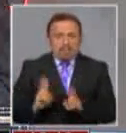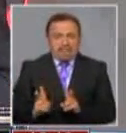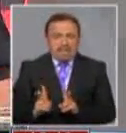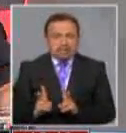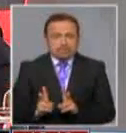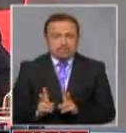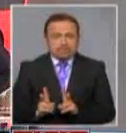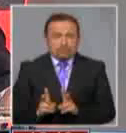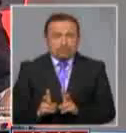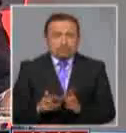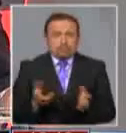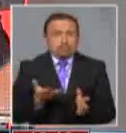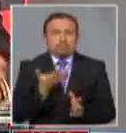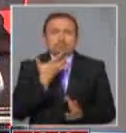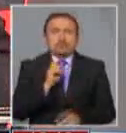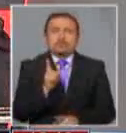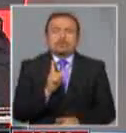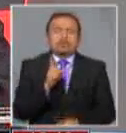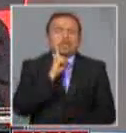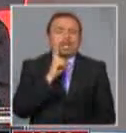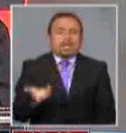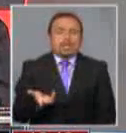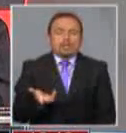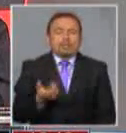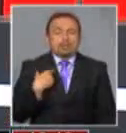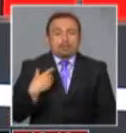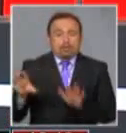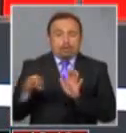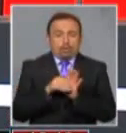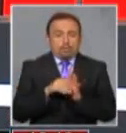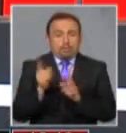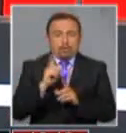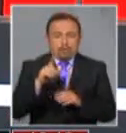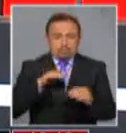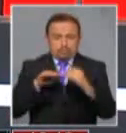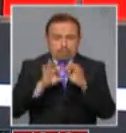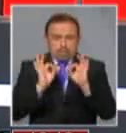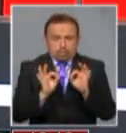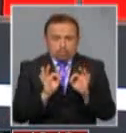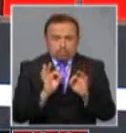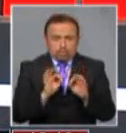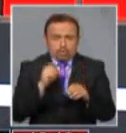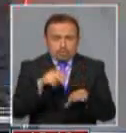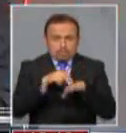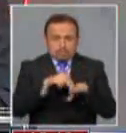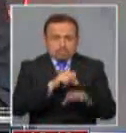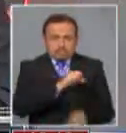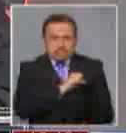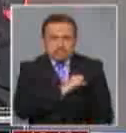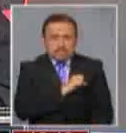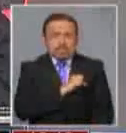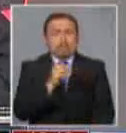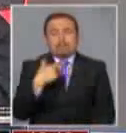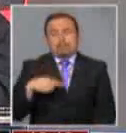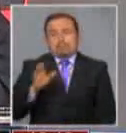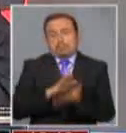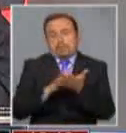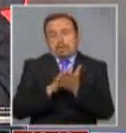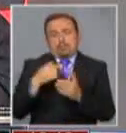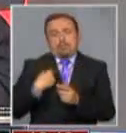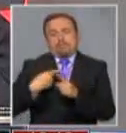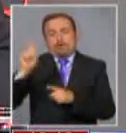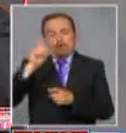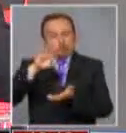derecho y Y por qué no tenerlo si nosotros copiamos y los corredores no son exclusivos para el transantiago si nosotros salimos al extranjero que nos gusta